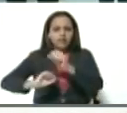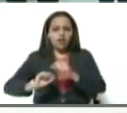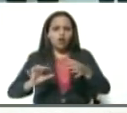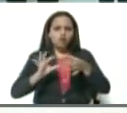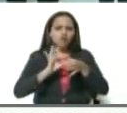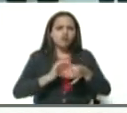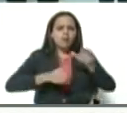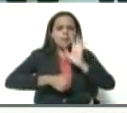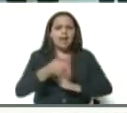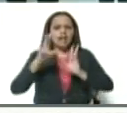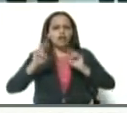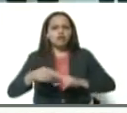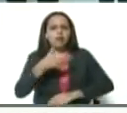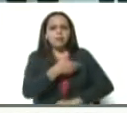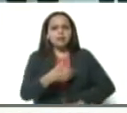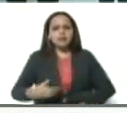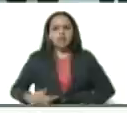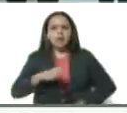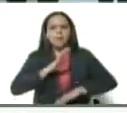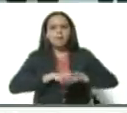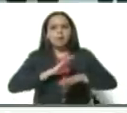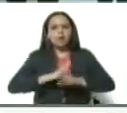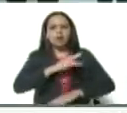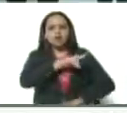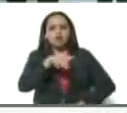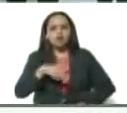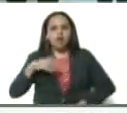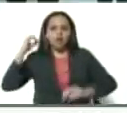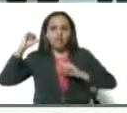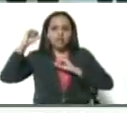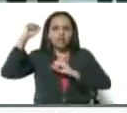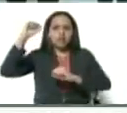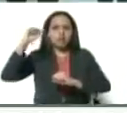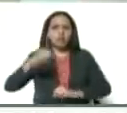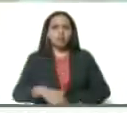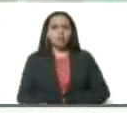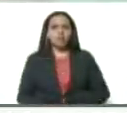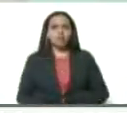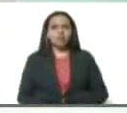que nunca, presidente, porque nosotros venceremos.